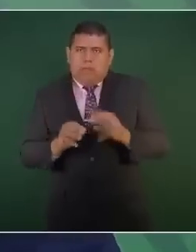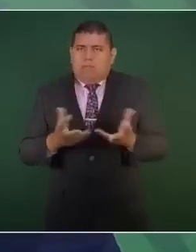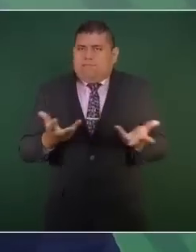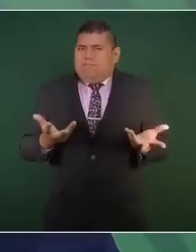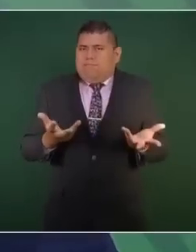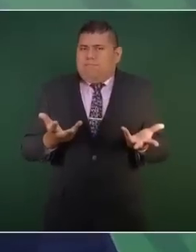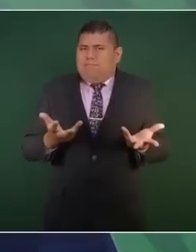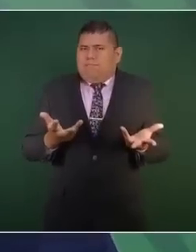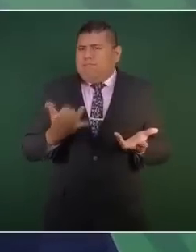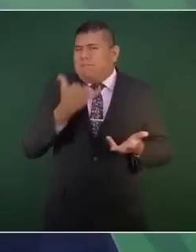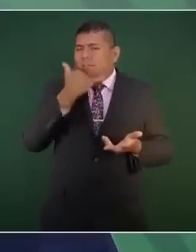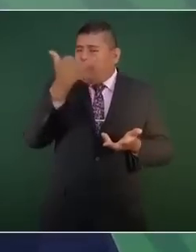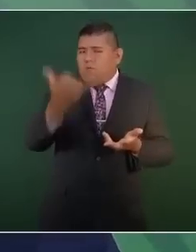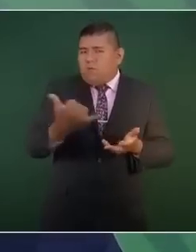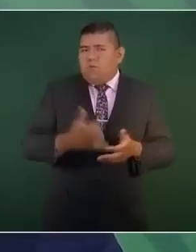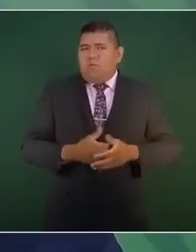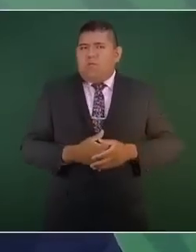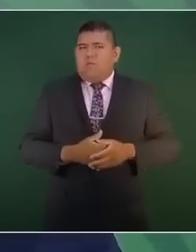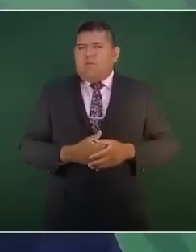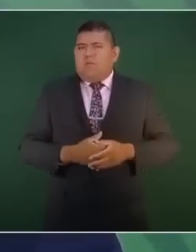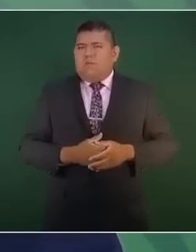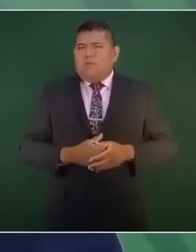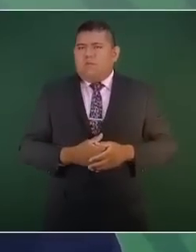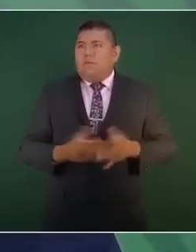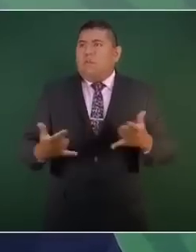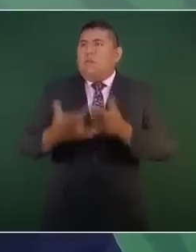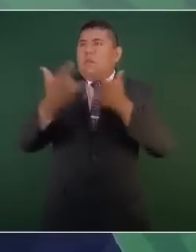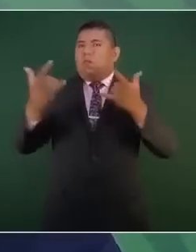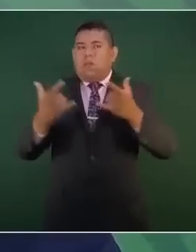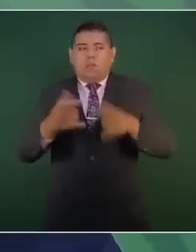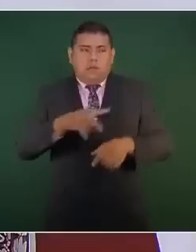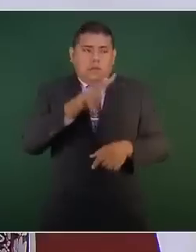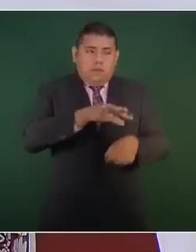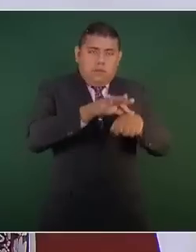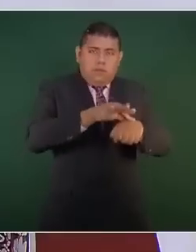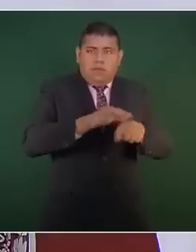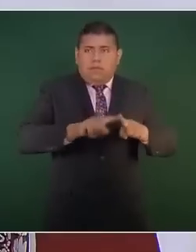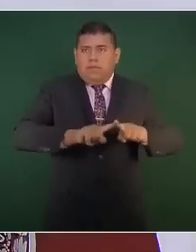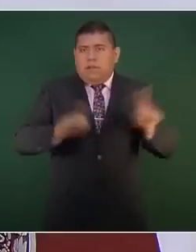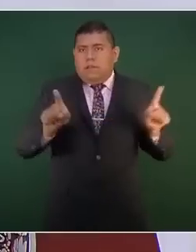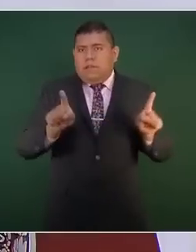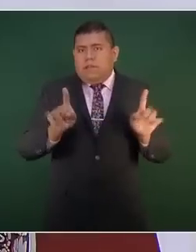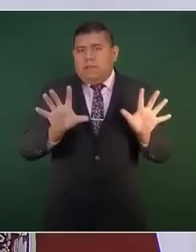situación que no tenía que ver con lo que sucedió,